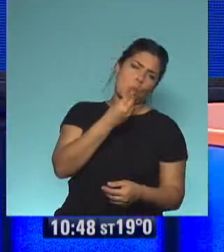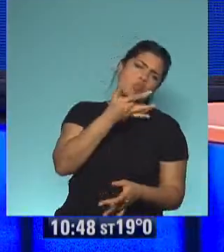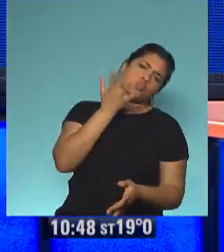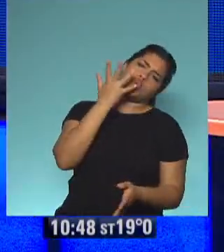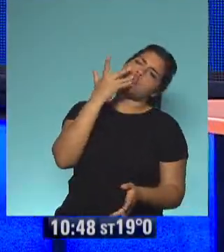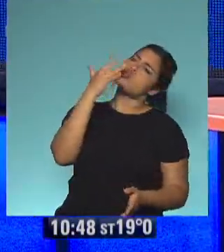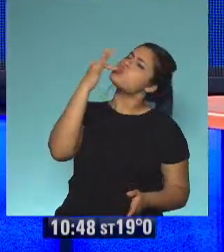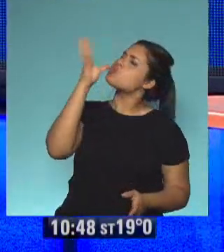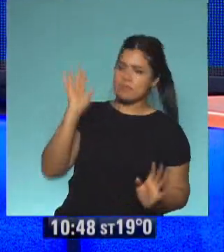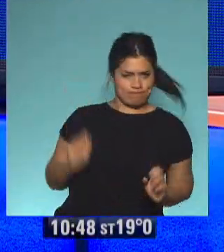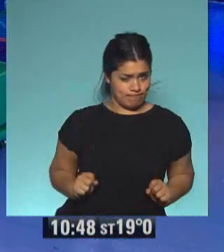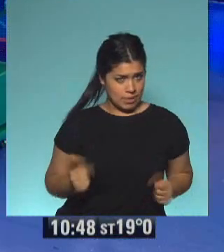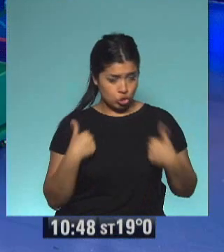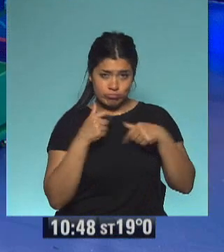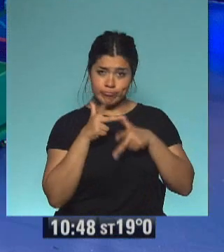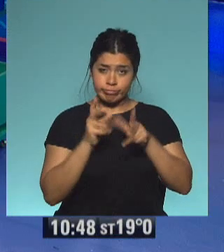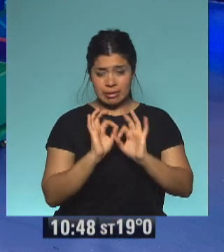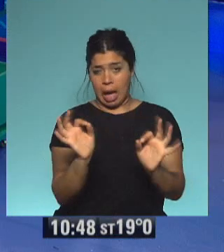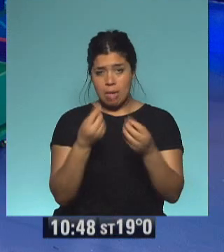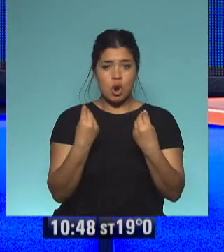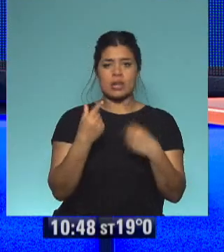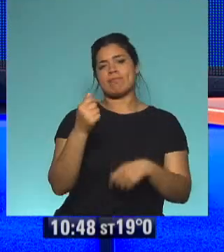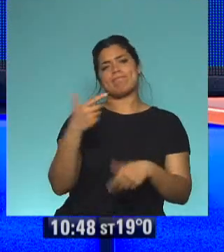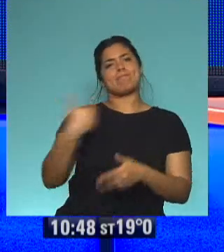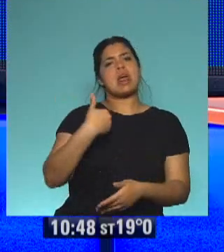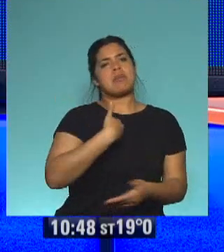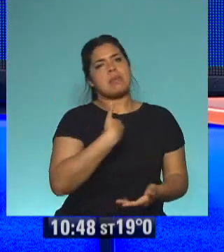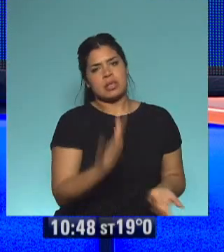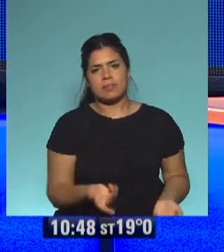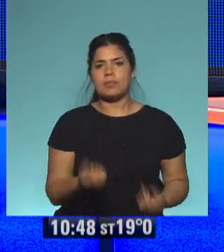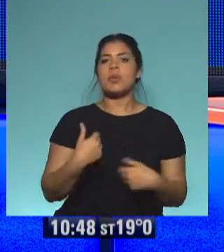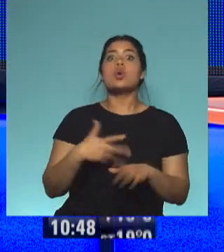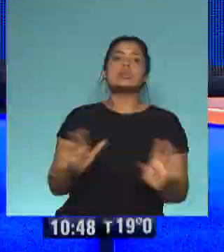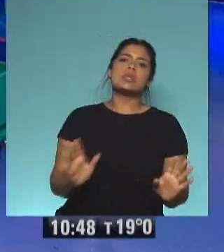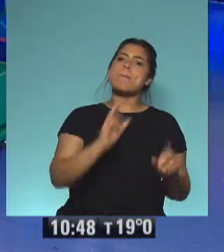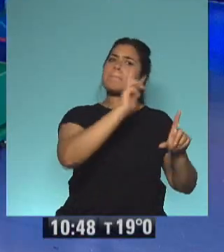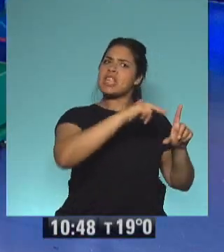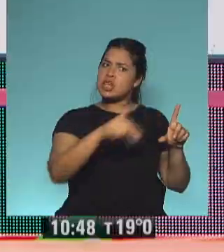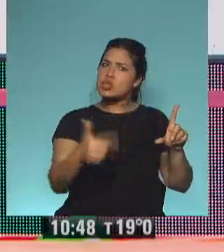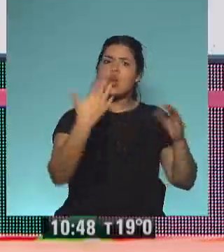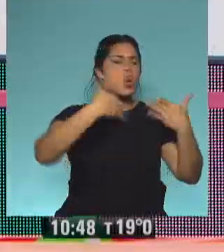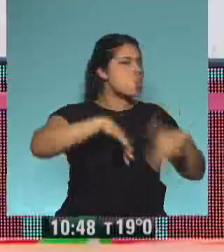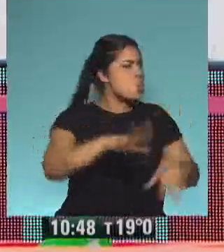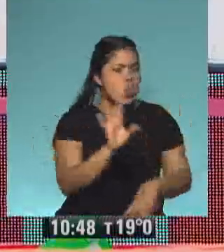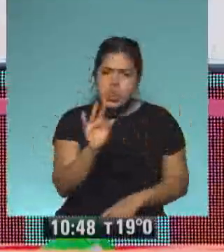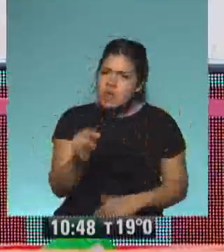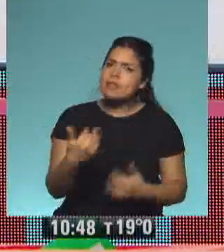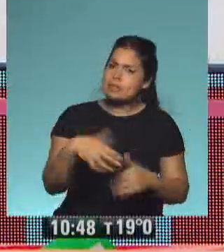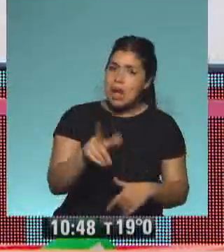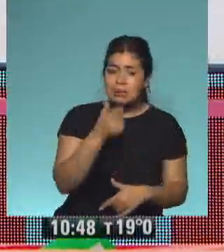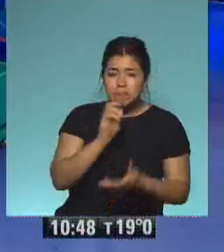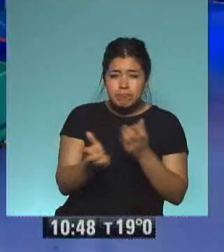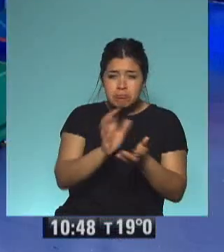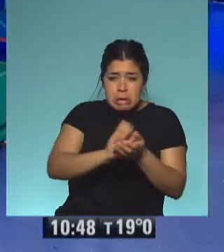piden mucho y me lleva mucho trabajo. Yo le pido, trajo galletitas. Me lleva más trabajo hacer eso que pintar la Mona Lisa. Increíble, increíble, increíble. Quiero